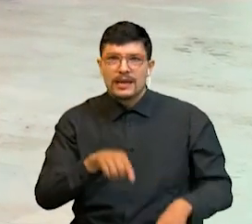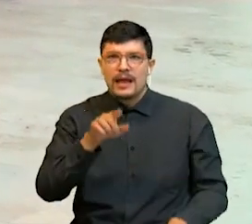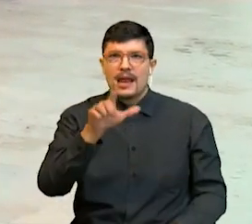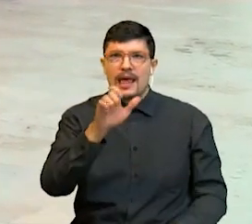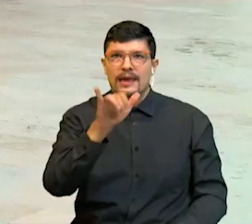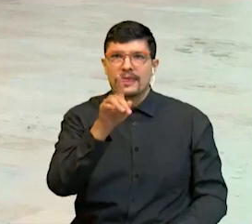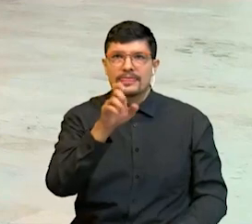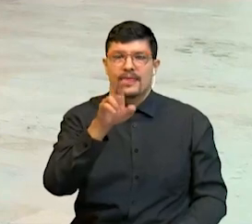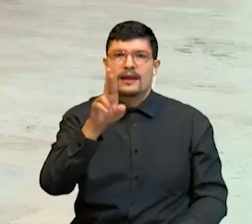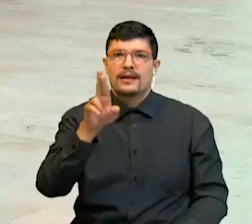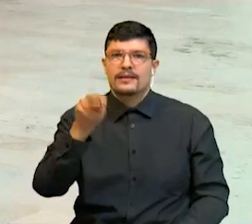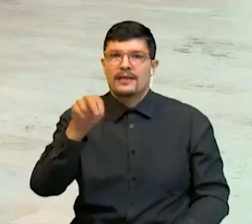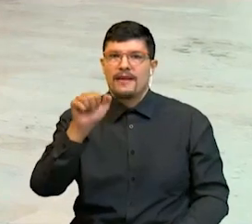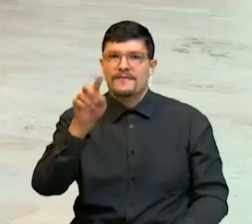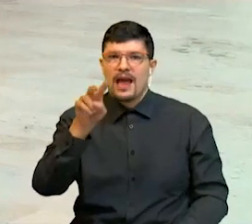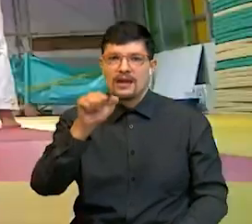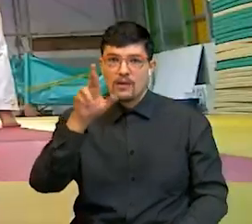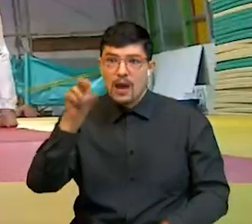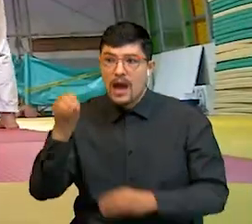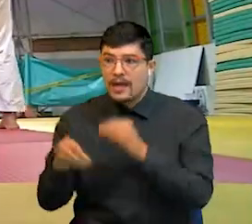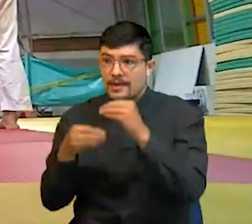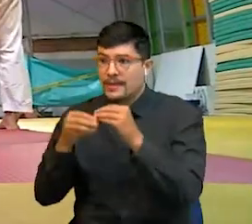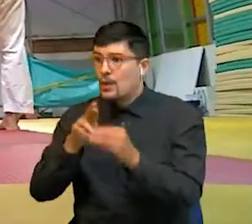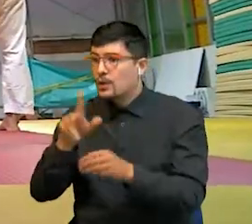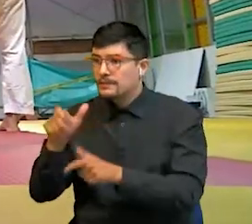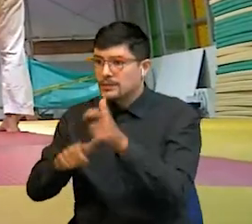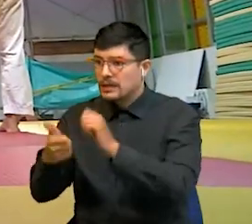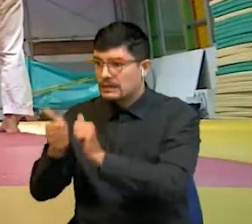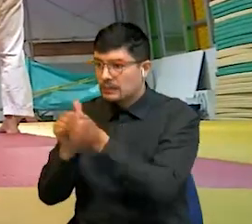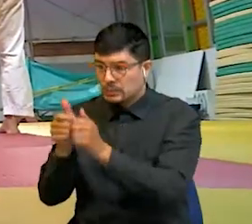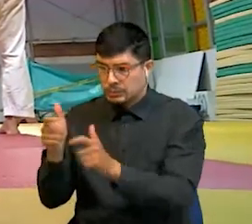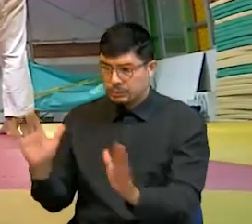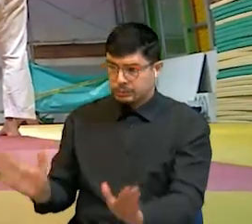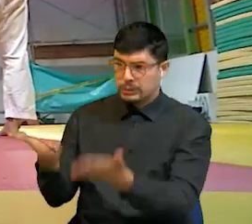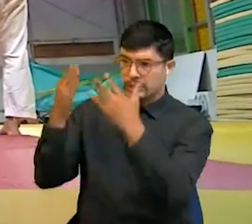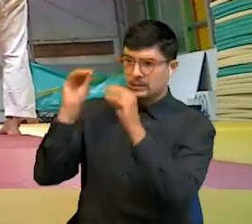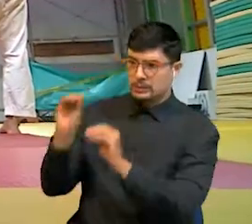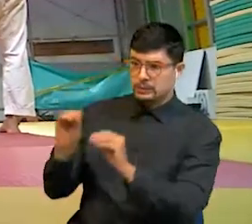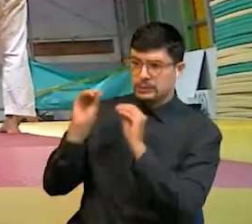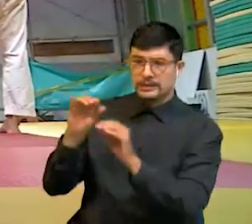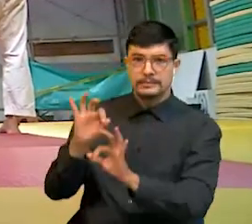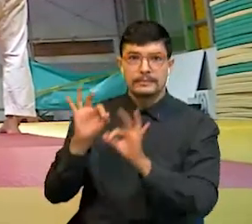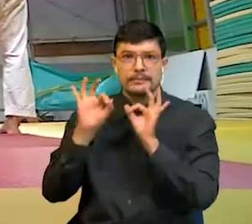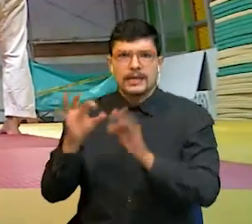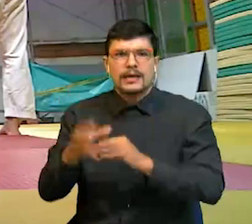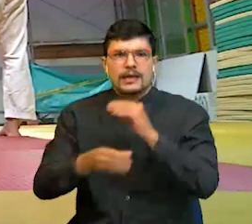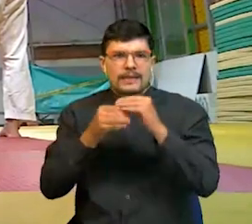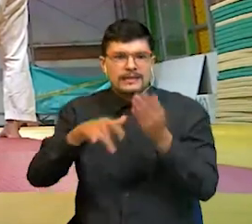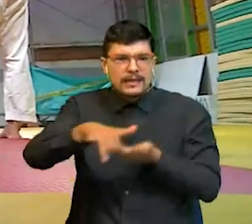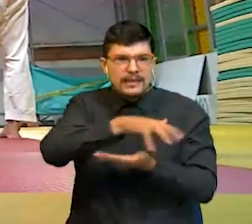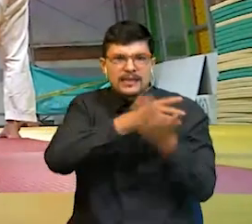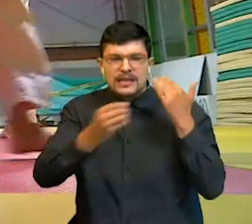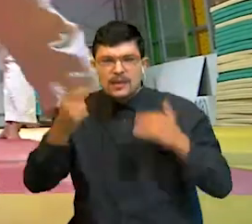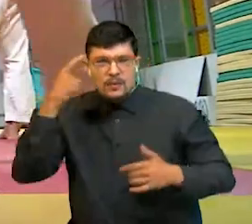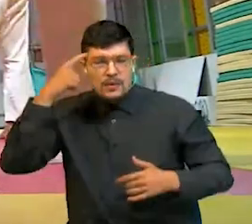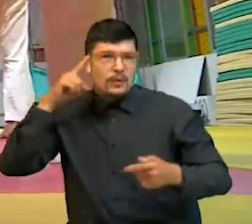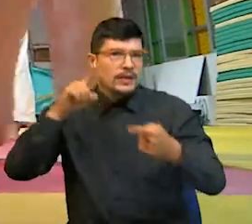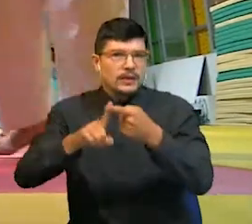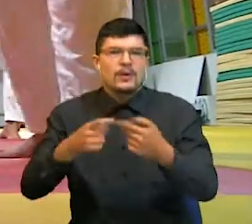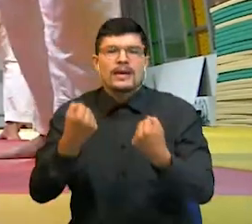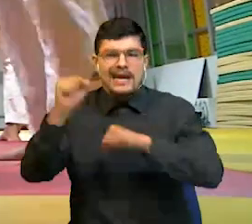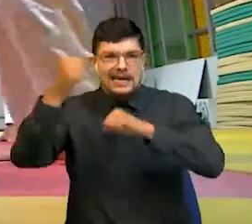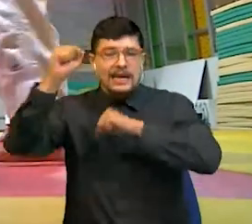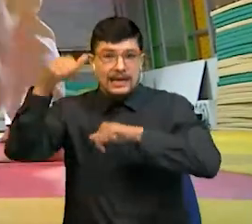pero adicionalmente hay otros deportistas que están subiendo muy bien. Partieron de Santander con el objetivo claro, alcanzar un número determinado de triunfos y aportar